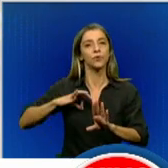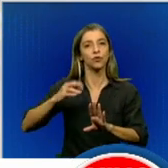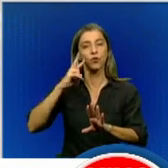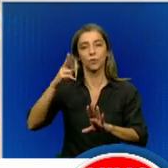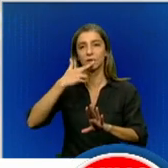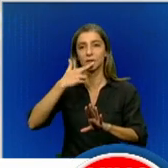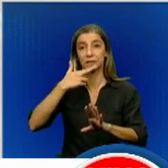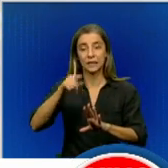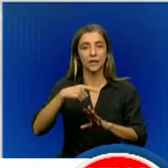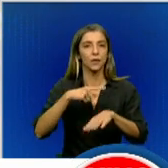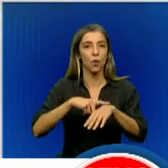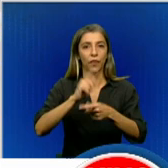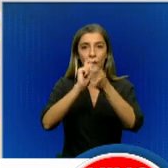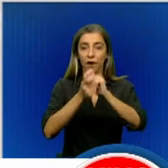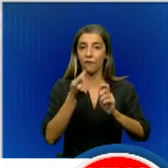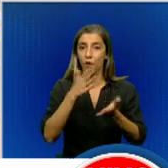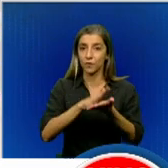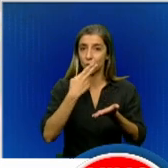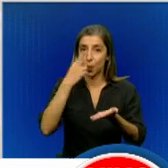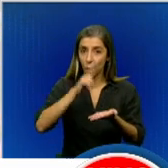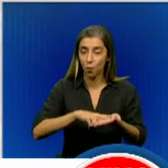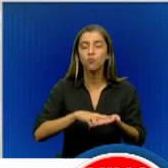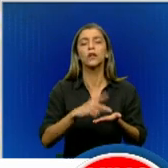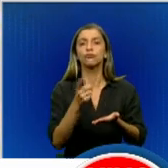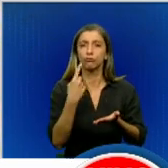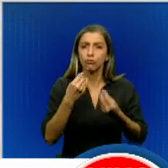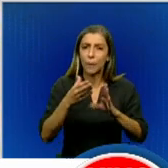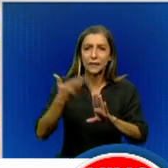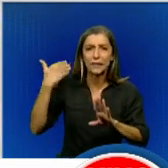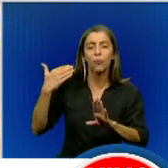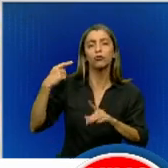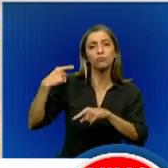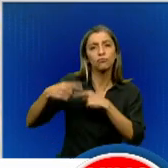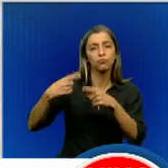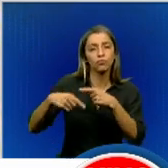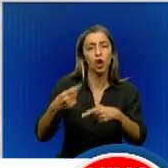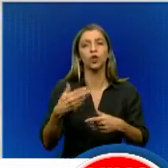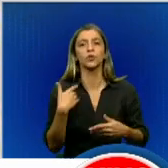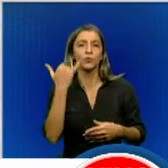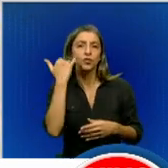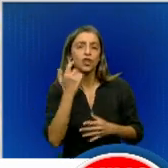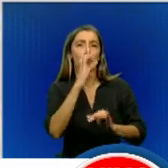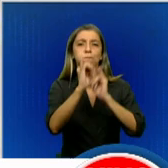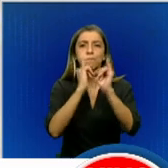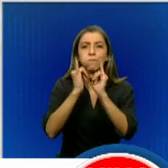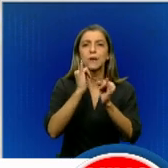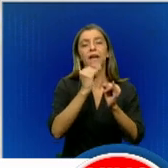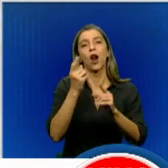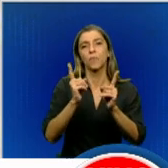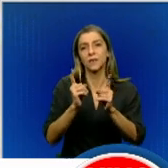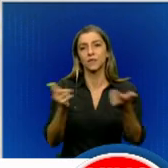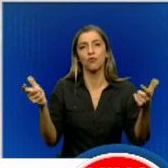como aquí se viene hablando creo que si estamos en las antípodas y queda bien claro en los discursos que se dieron en las expresiones de los legisladores en la comisión